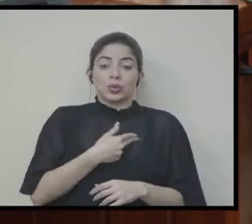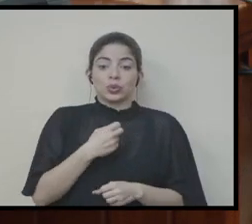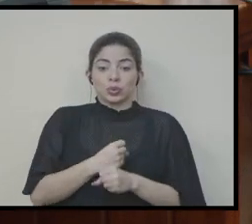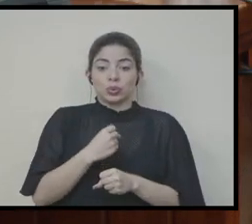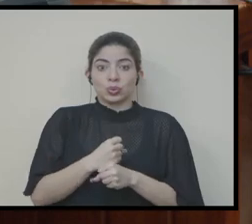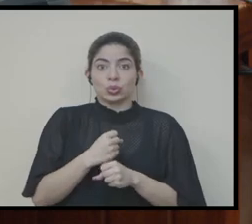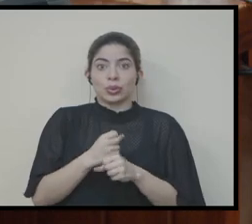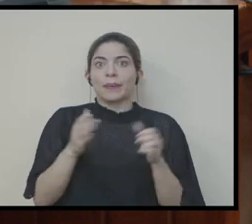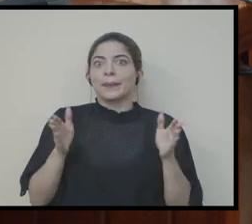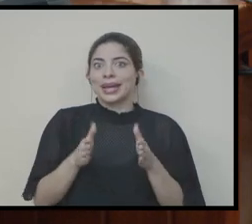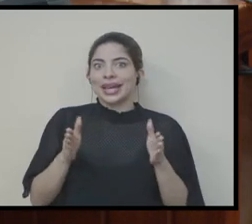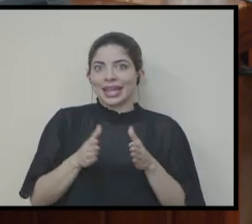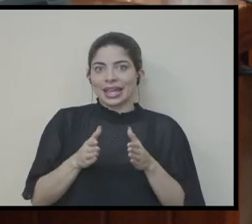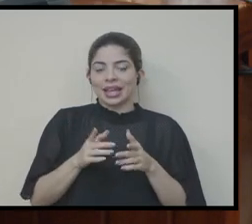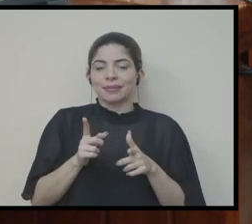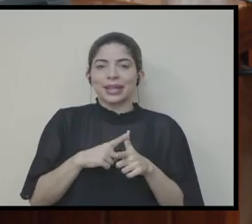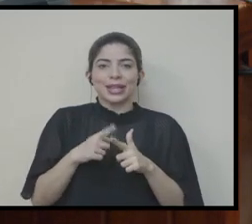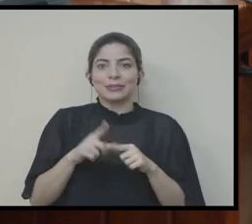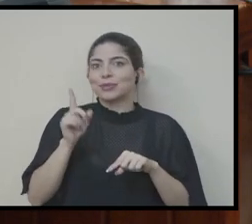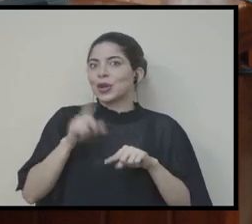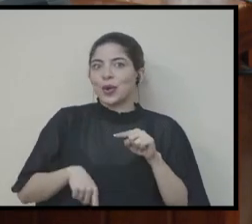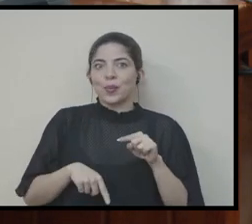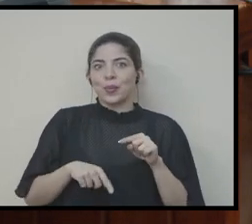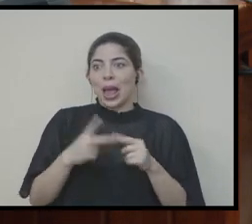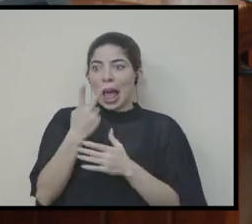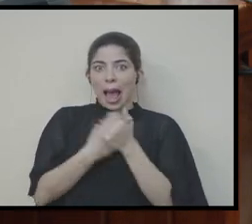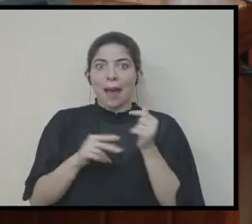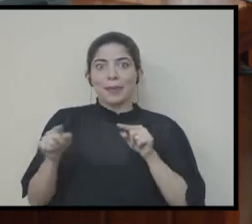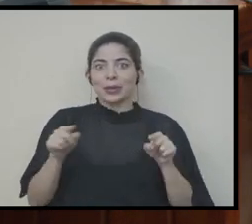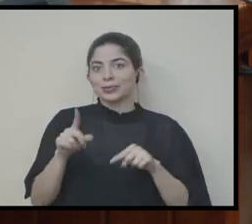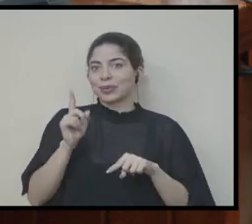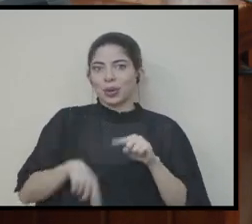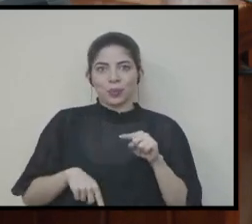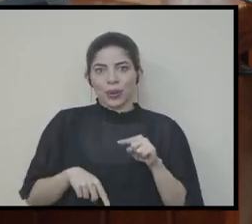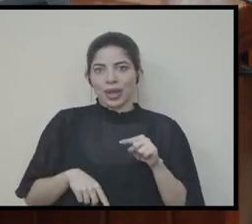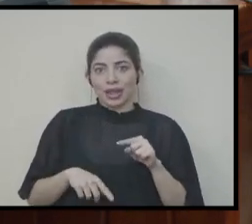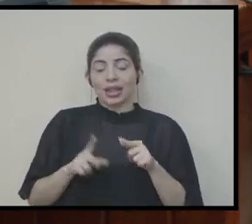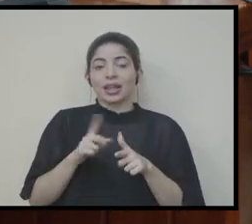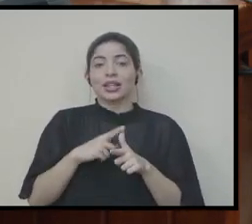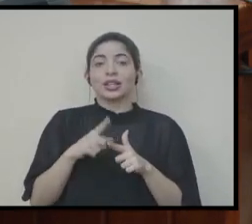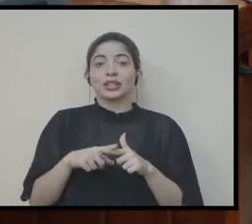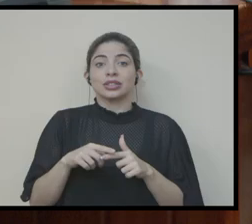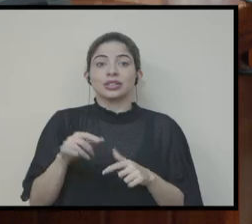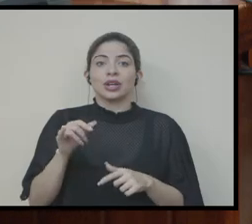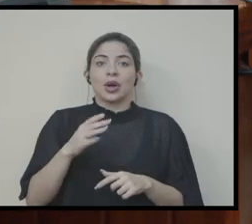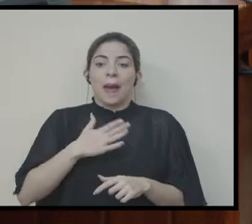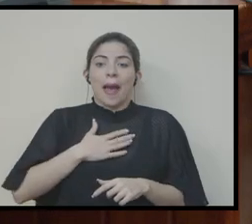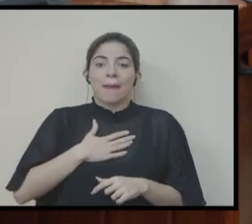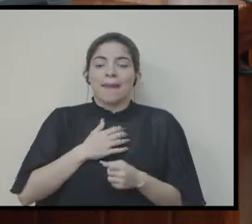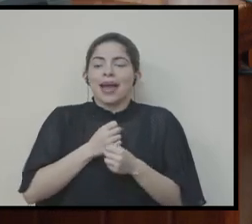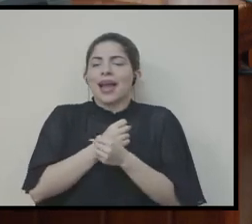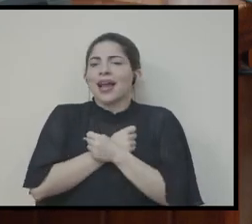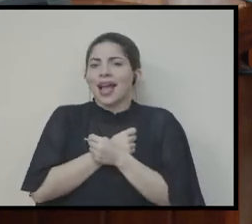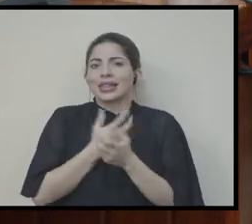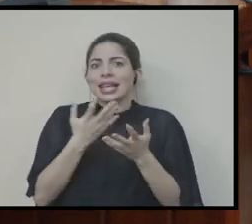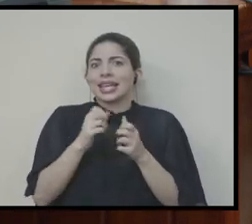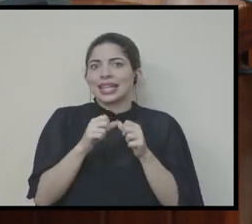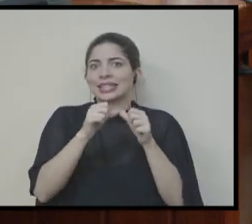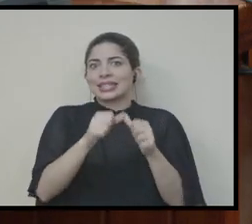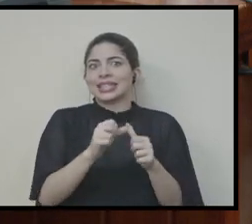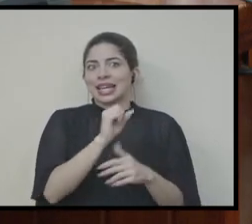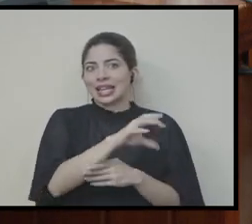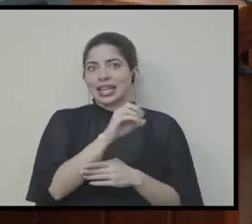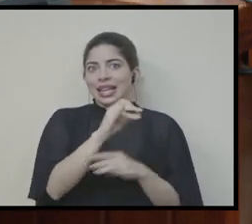operación bastante pequeña, entonces no podíamos hacer las 2 entregas. Y como yo, o sea, a mí me fascinaría poder seguir con